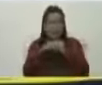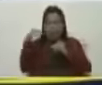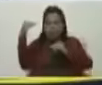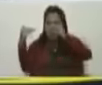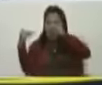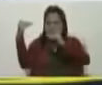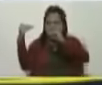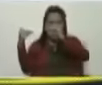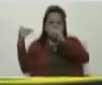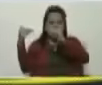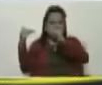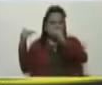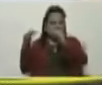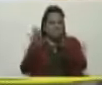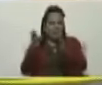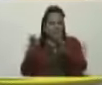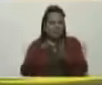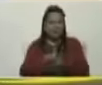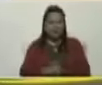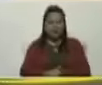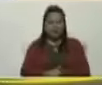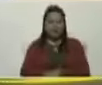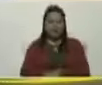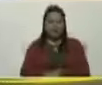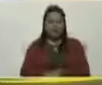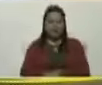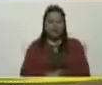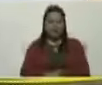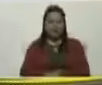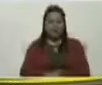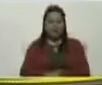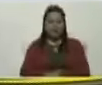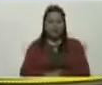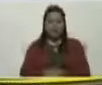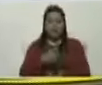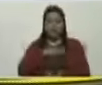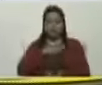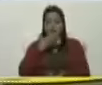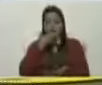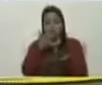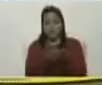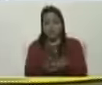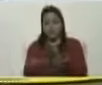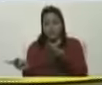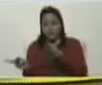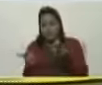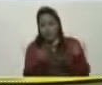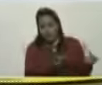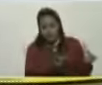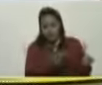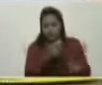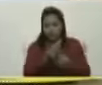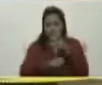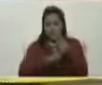menos en esa estatura. Pero agradecido con la invitación que nos han